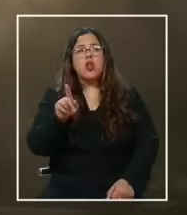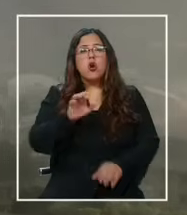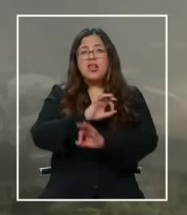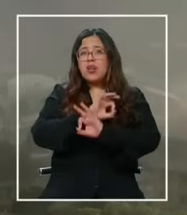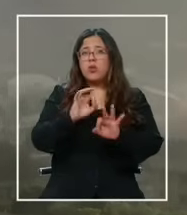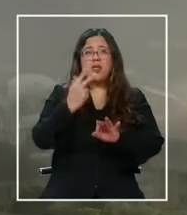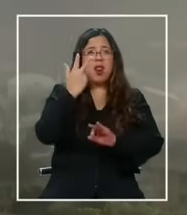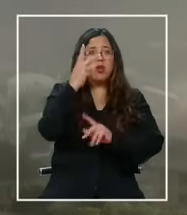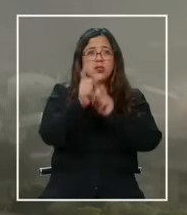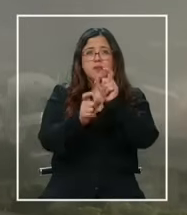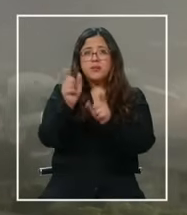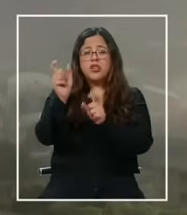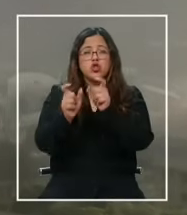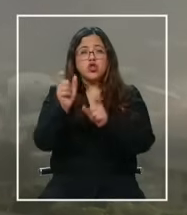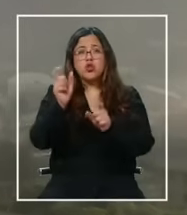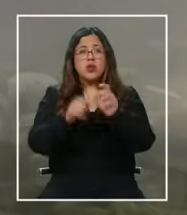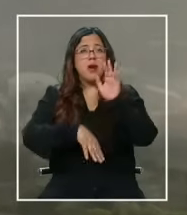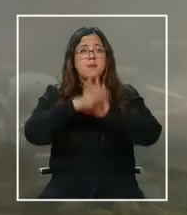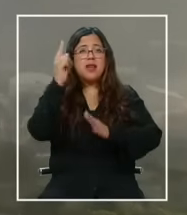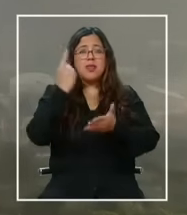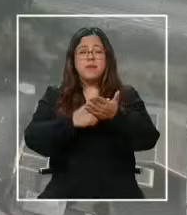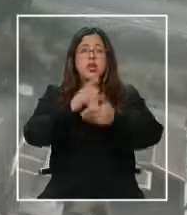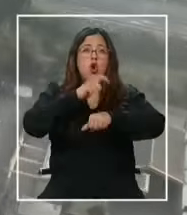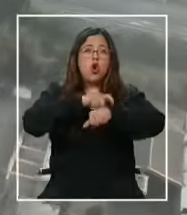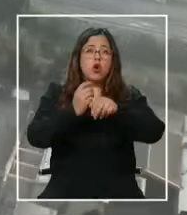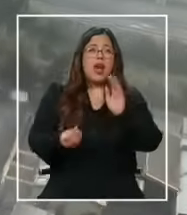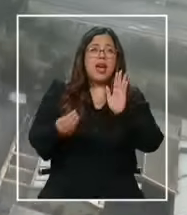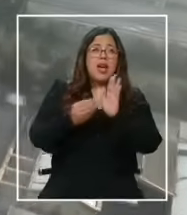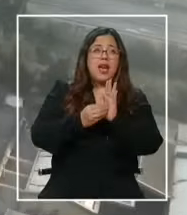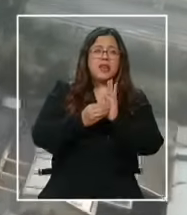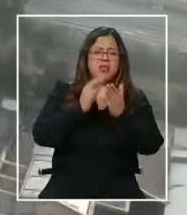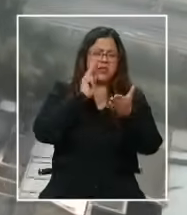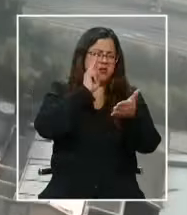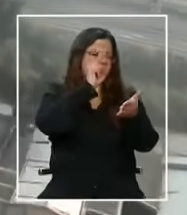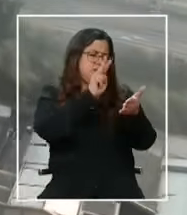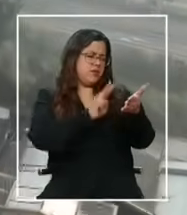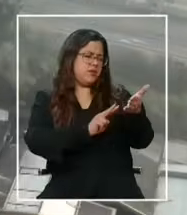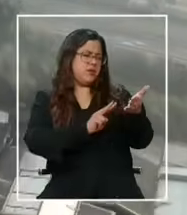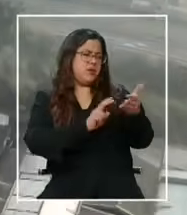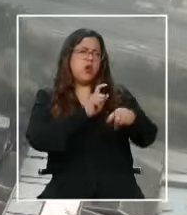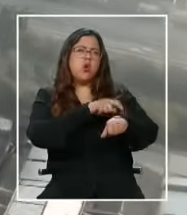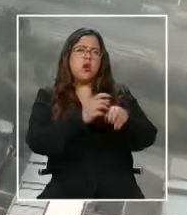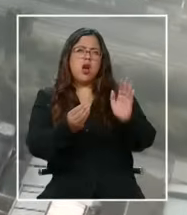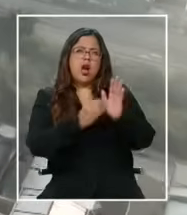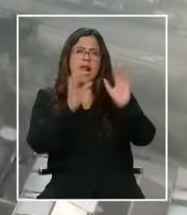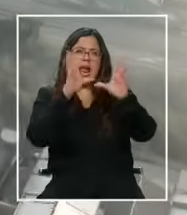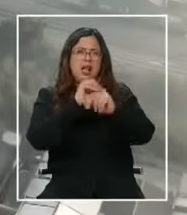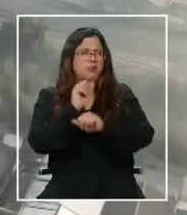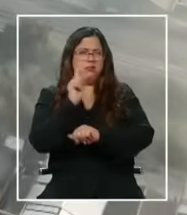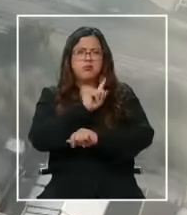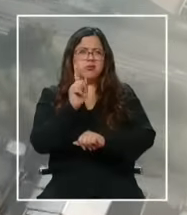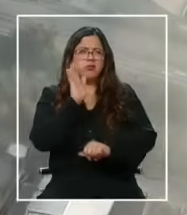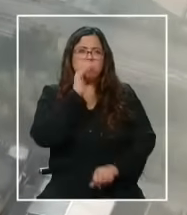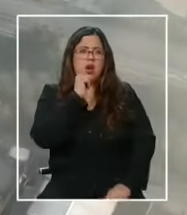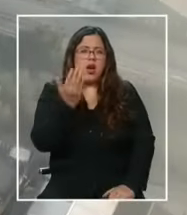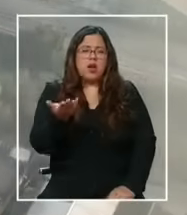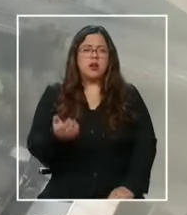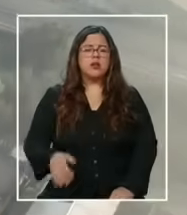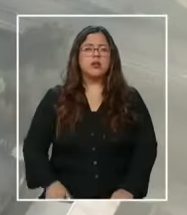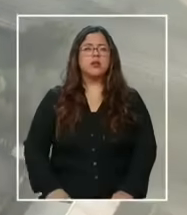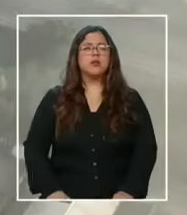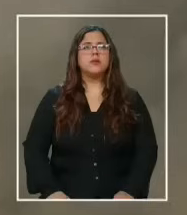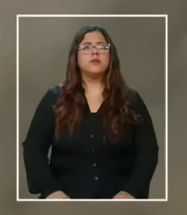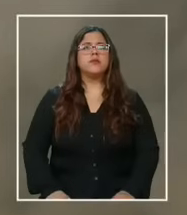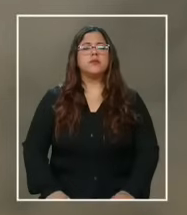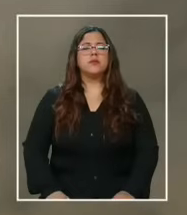ocho funcionarios que superaron las 1000 horas extras aparece con horario extraordinario nocturno si